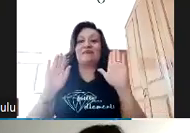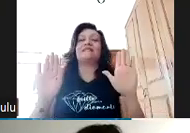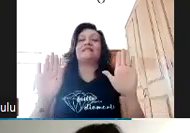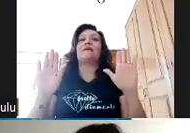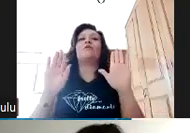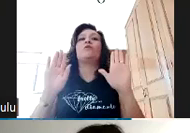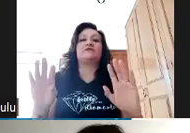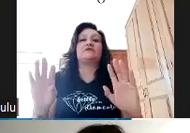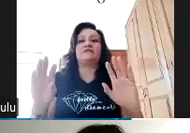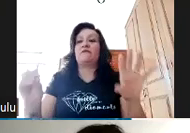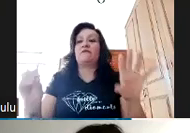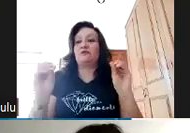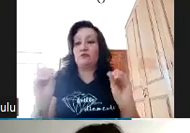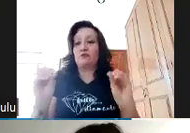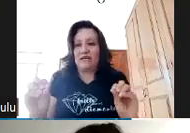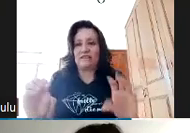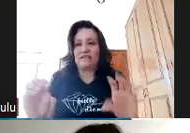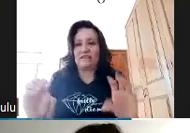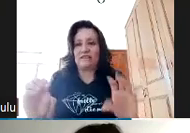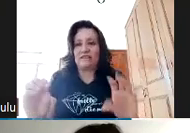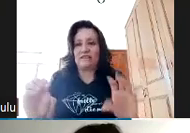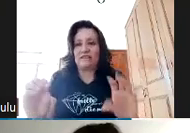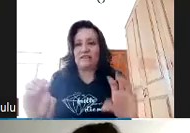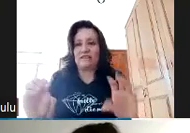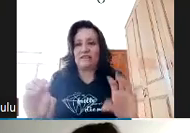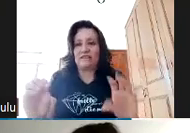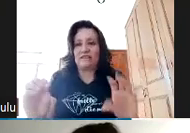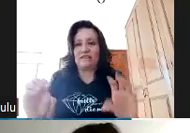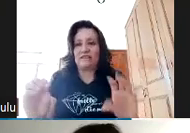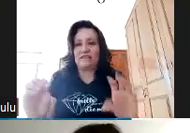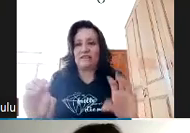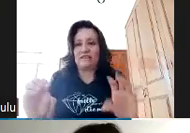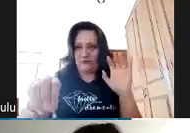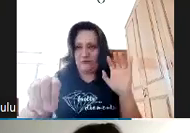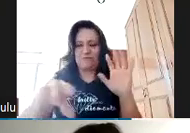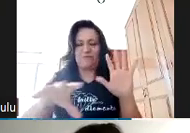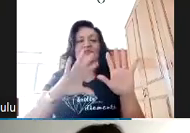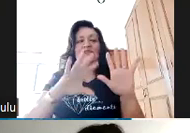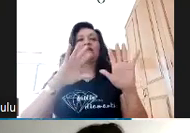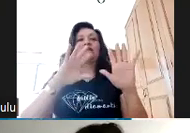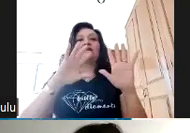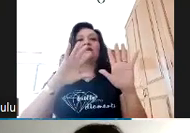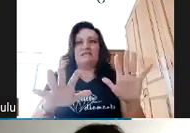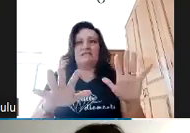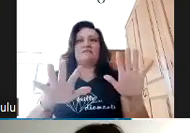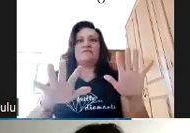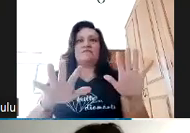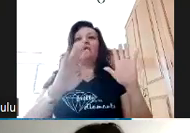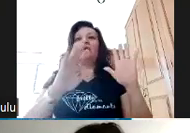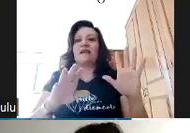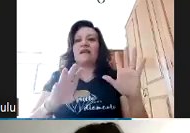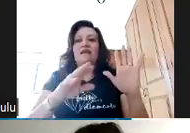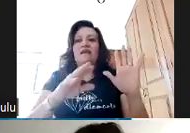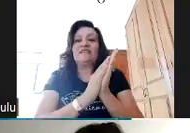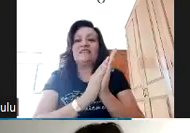te hace preguntas puntuales preguntas acertados o sea él va al Gran te